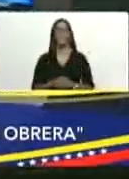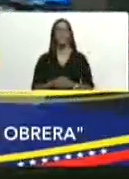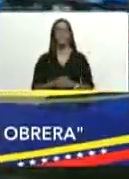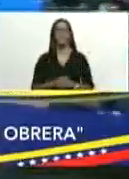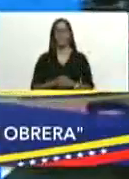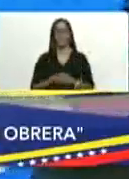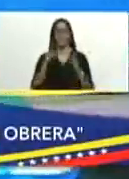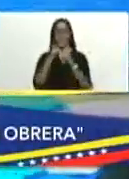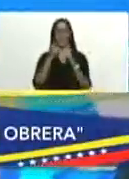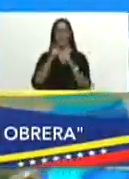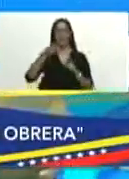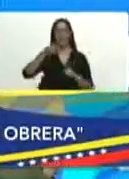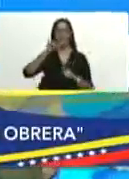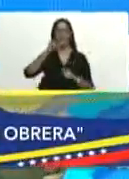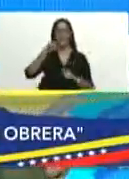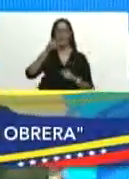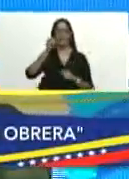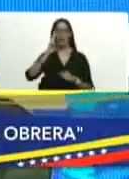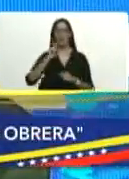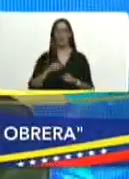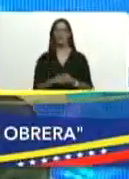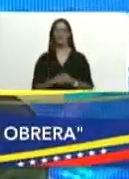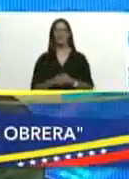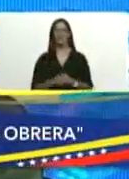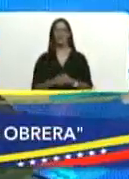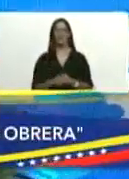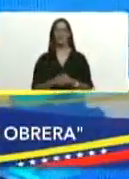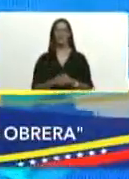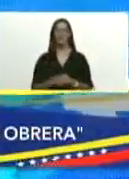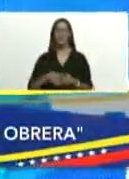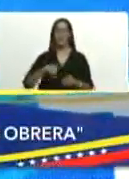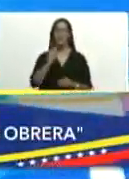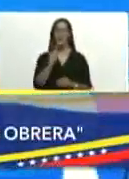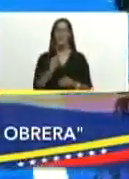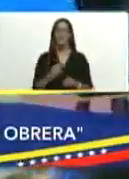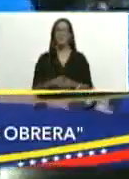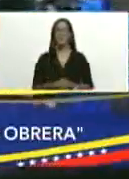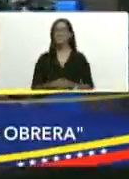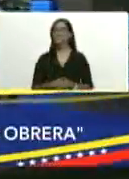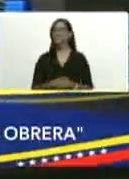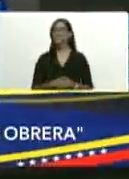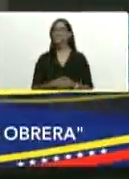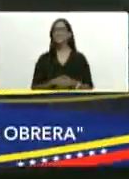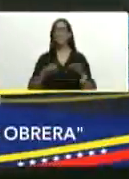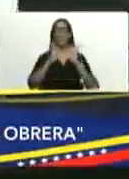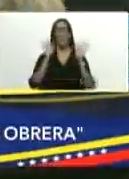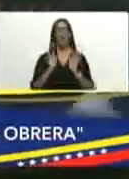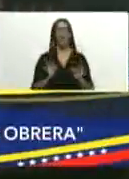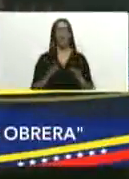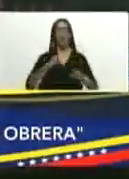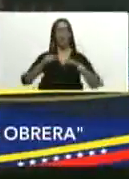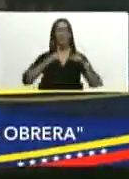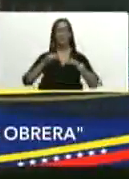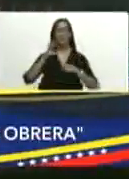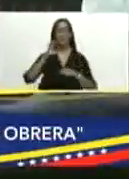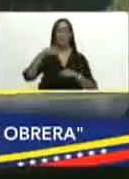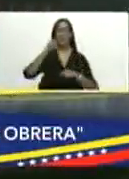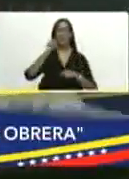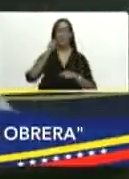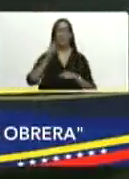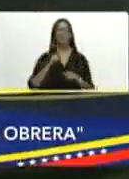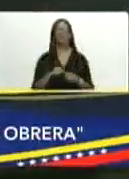Igor Igor Alvarado del guri Igor qué me puedes decir del modelo de gestión de los cpt del trabajo de ustedes